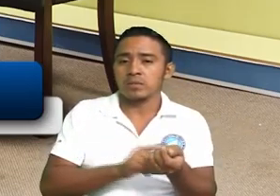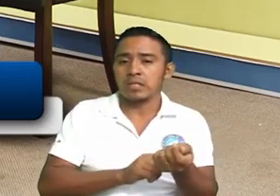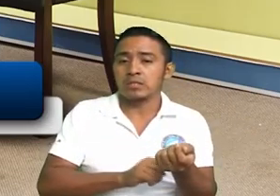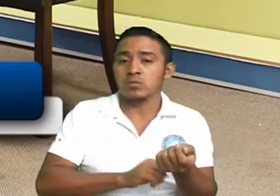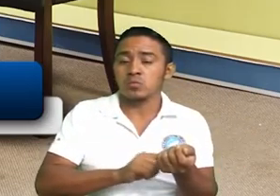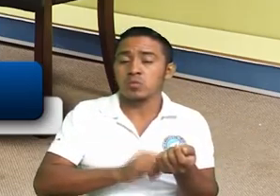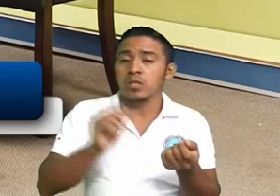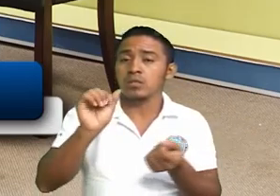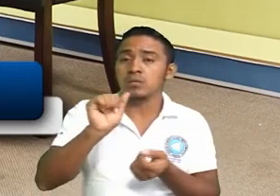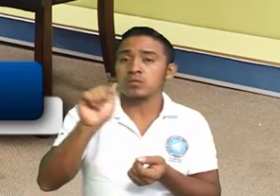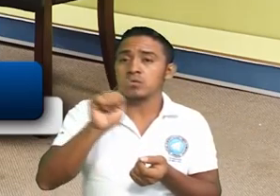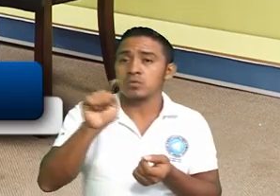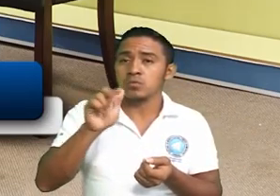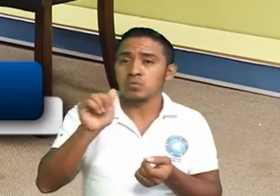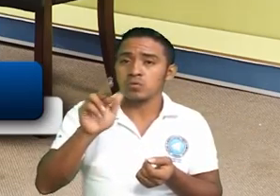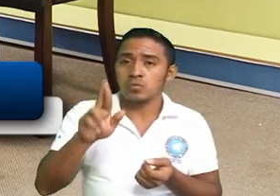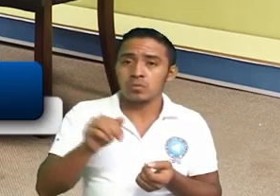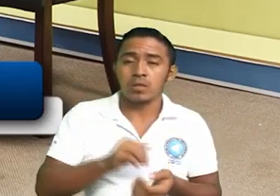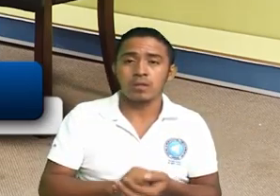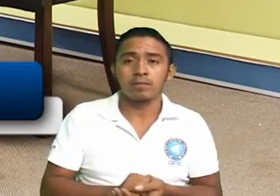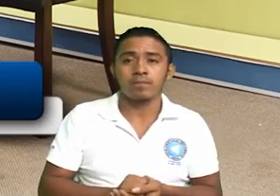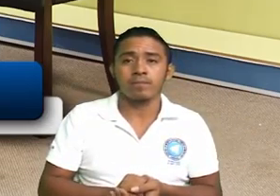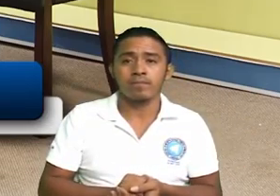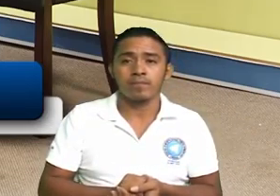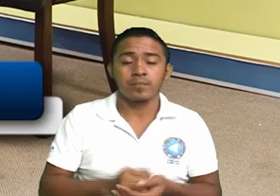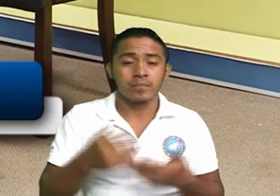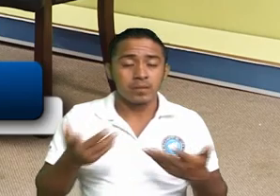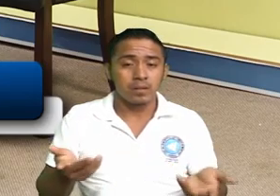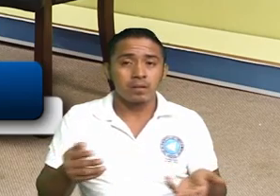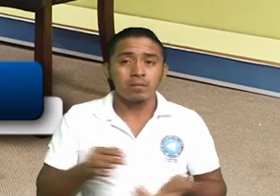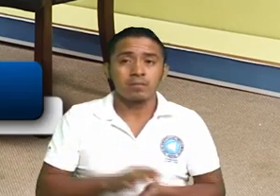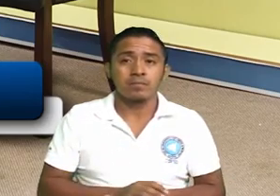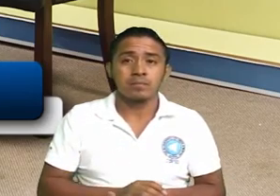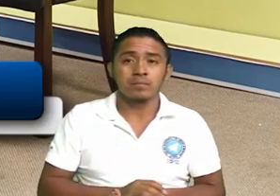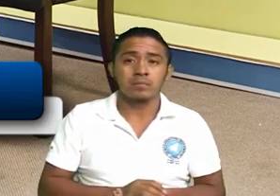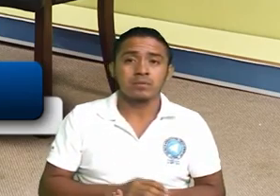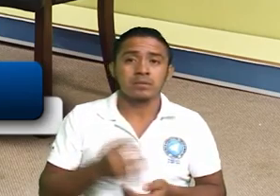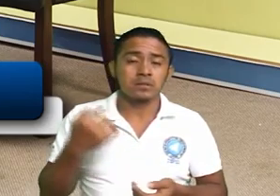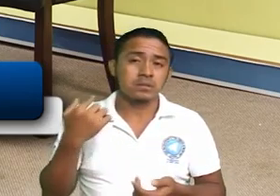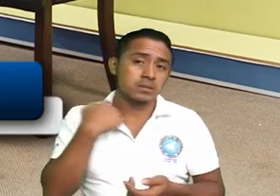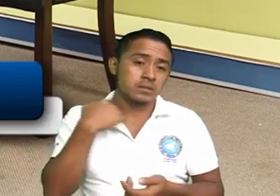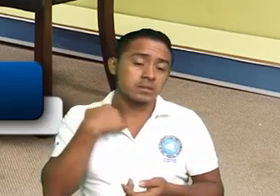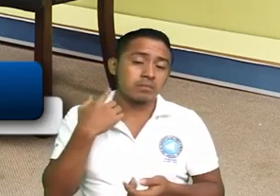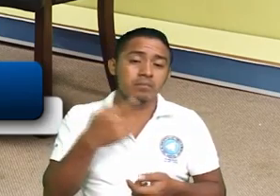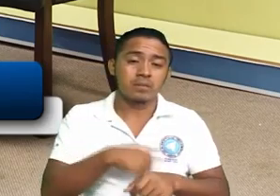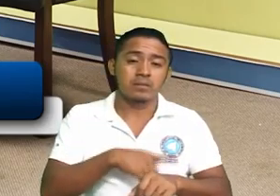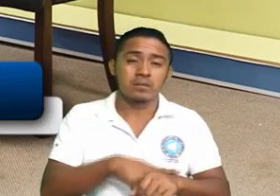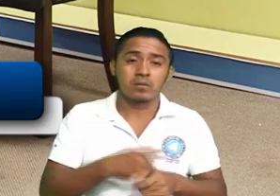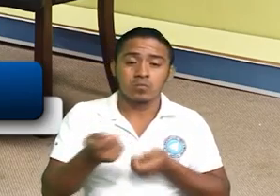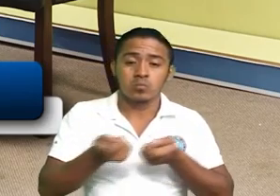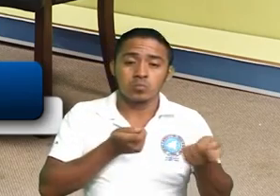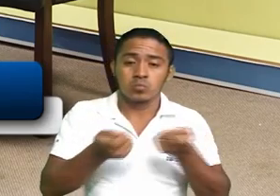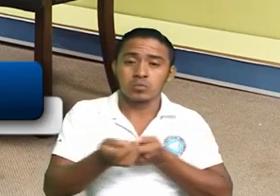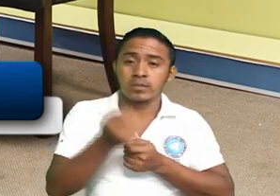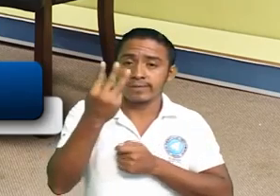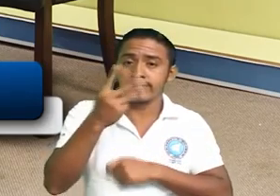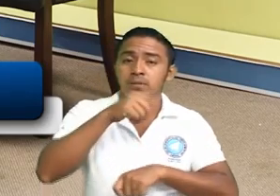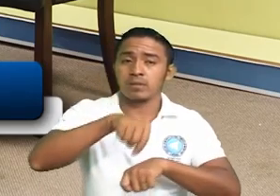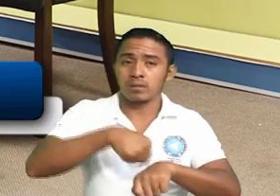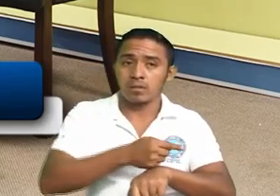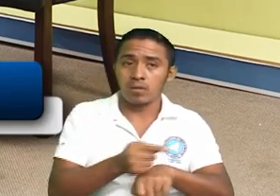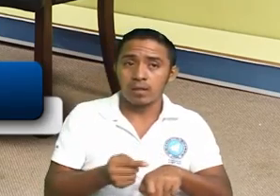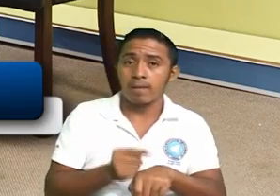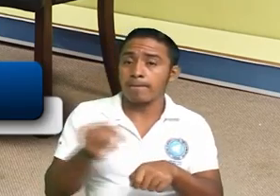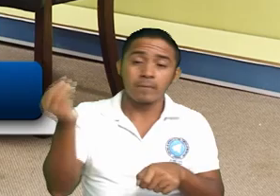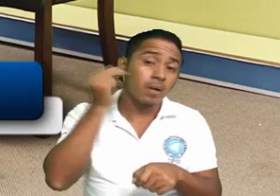alimente rutinariamente y que no pase muchos episodios de tiempo, más de 3 horas dormido. Más de 3 horas dormido,